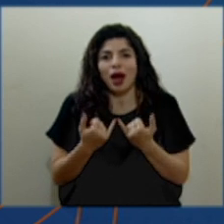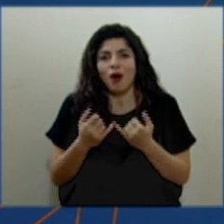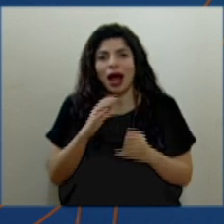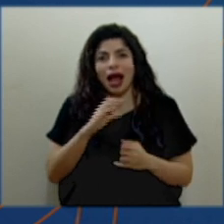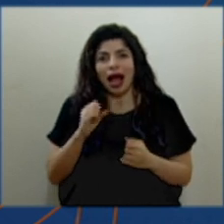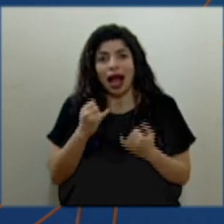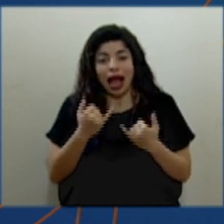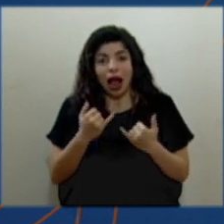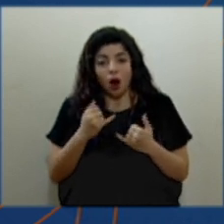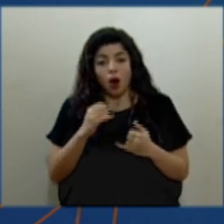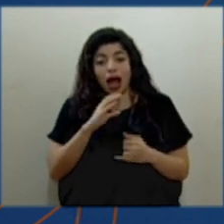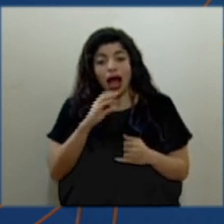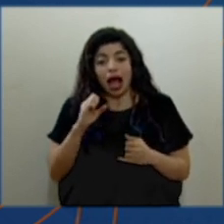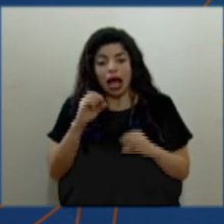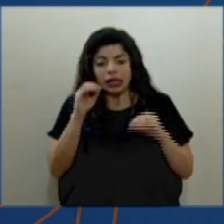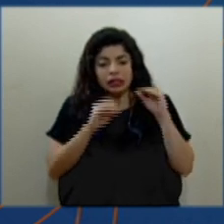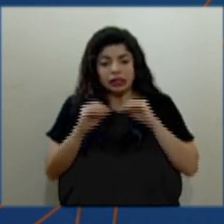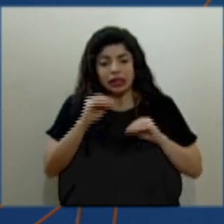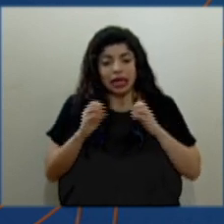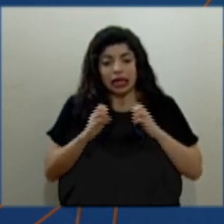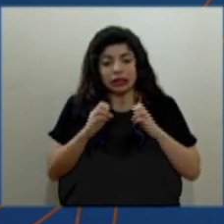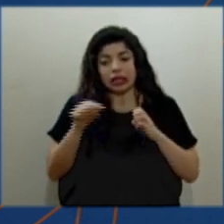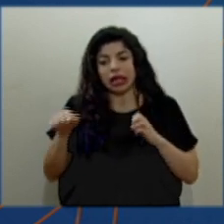haciendo a lo interno.